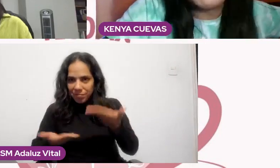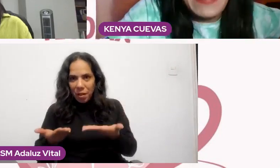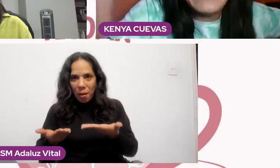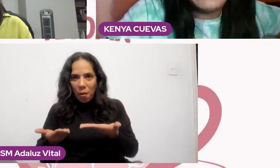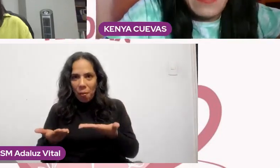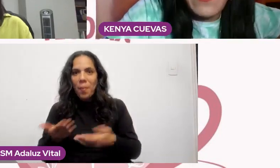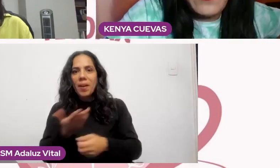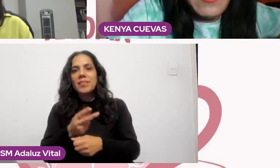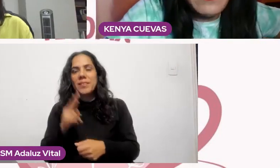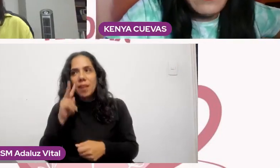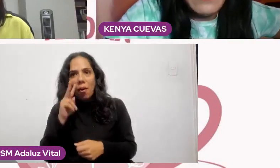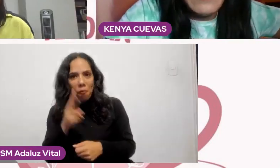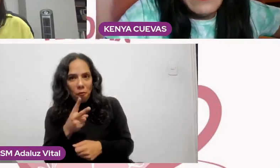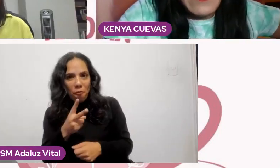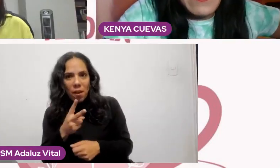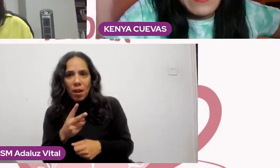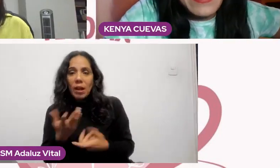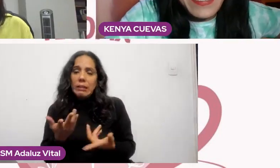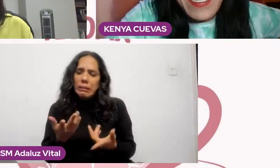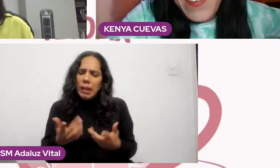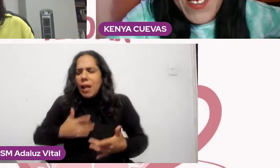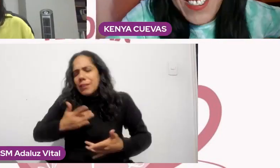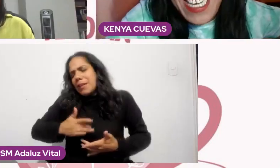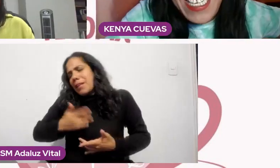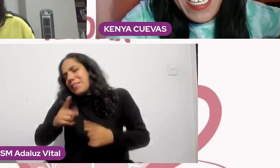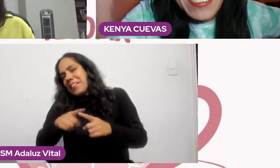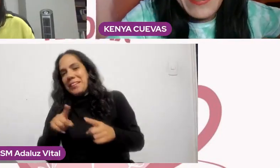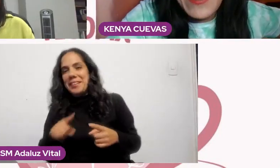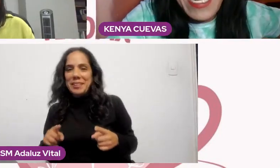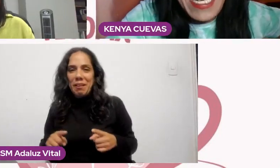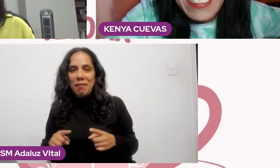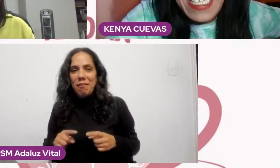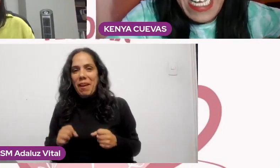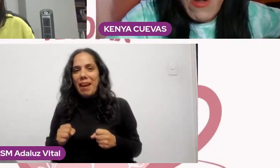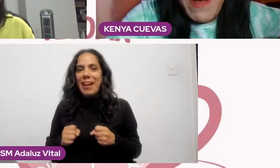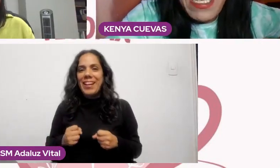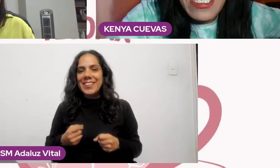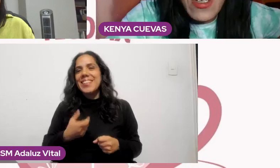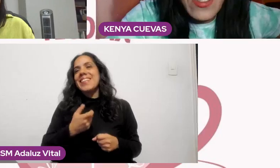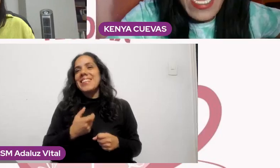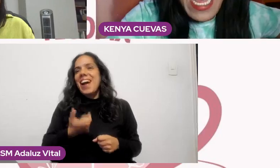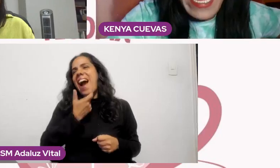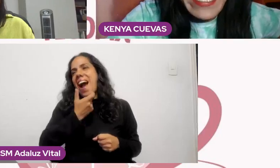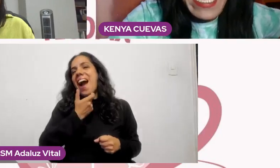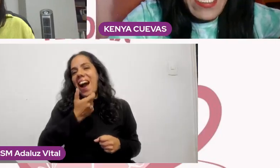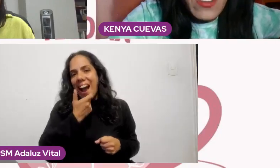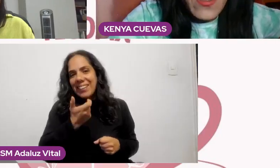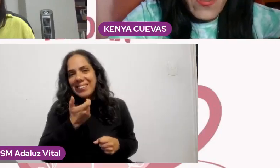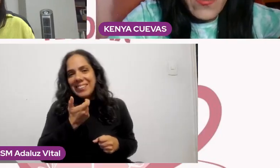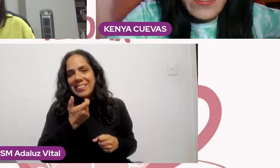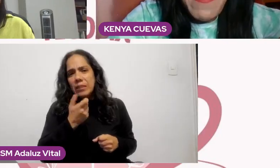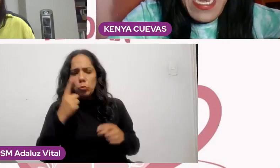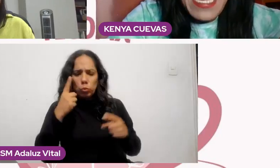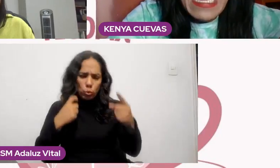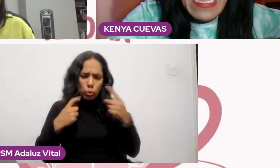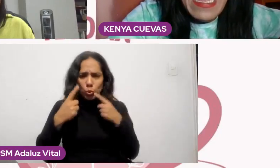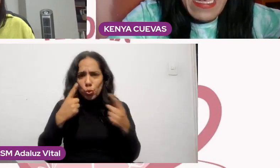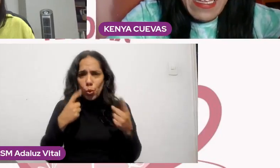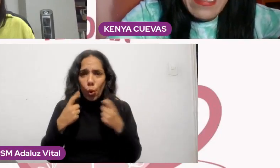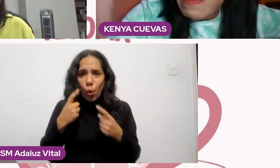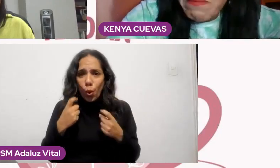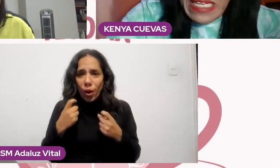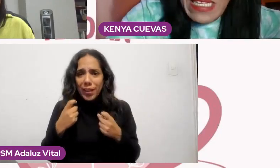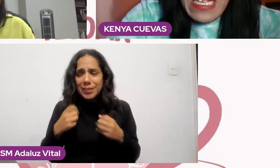mucha esperanza, ¿no? Entonces, la verdad es que lleven sus Kleenex, toda la gente que lo ha visto ha salido con un